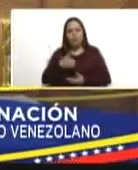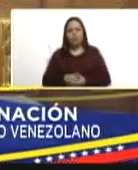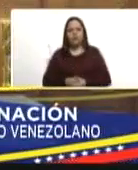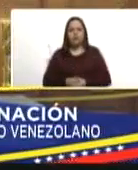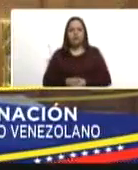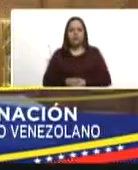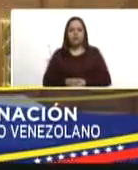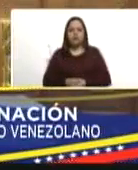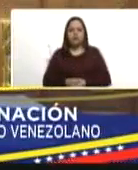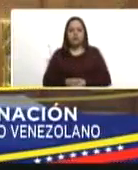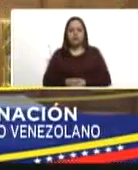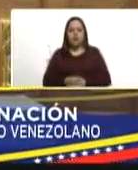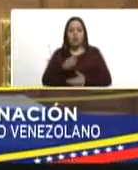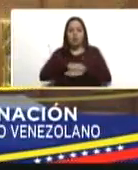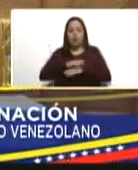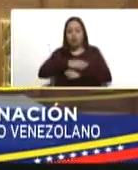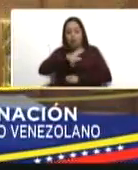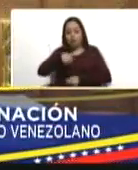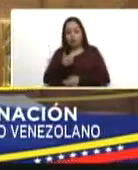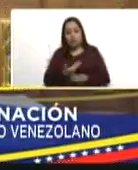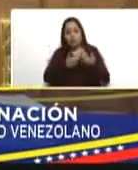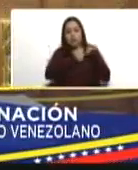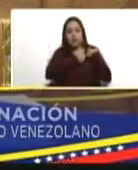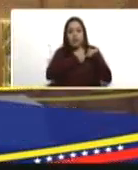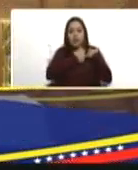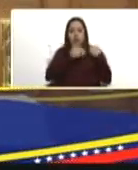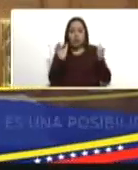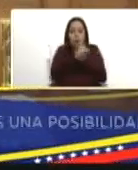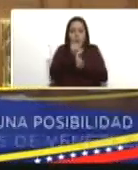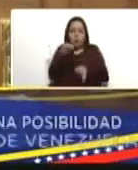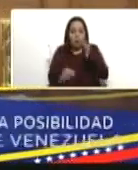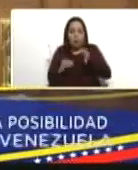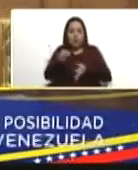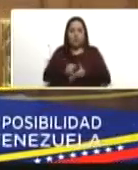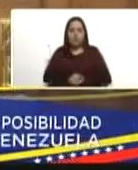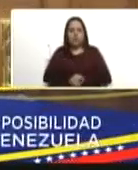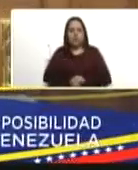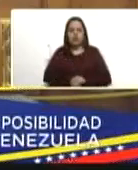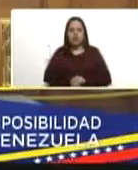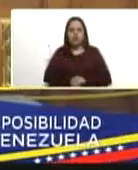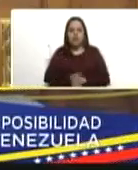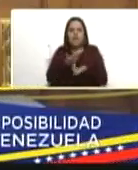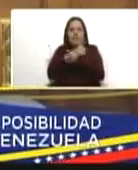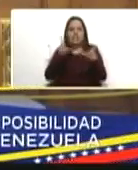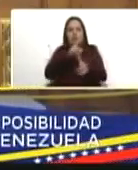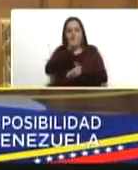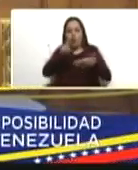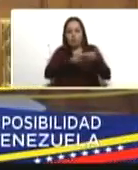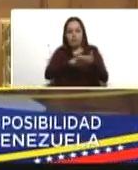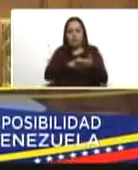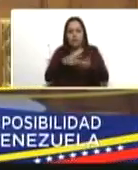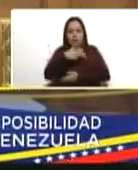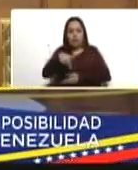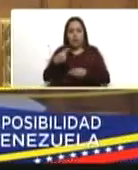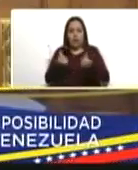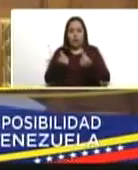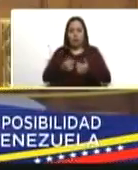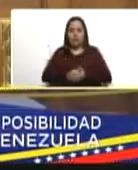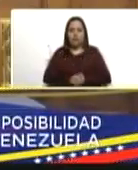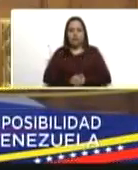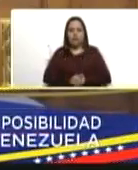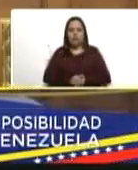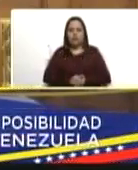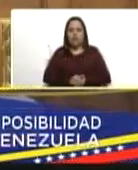por los que nos corresponden Justicia La Libertad plena de nuestra economía